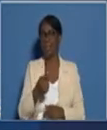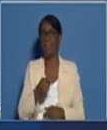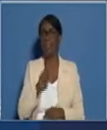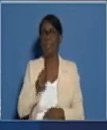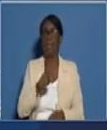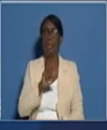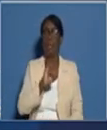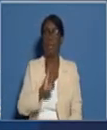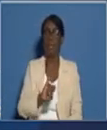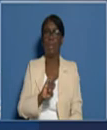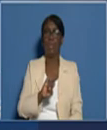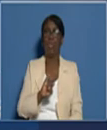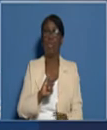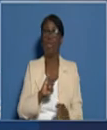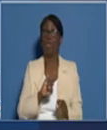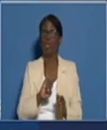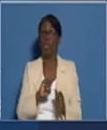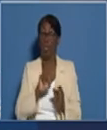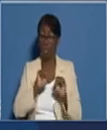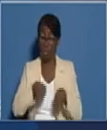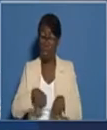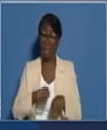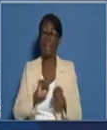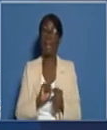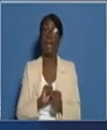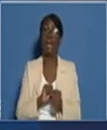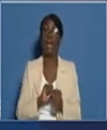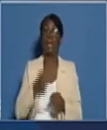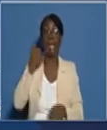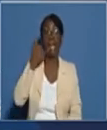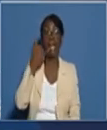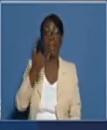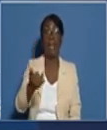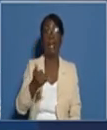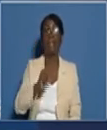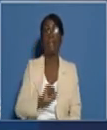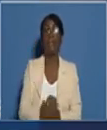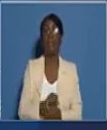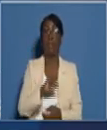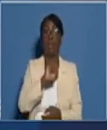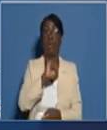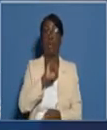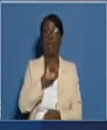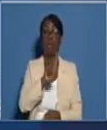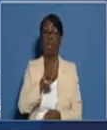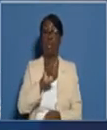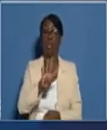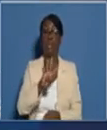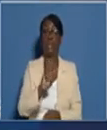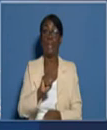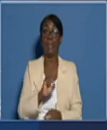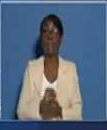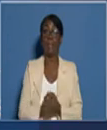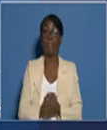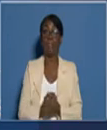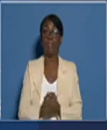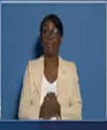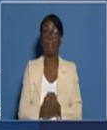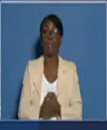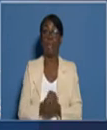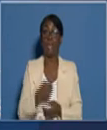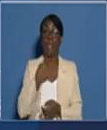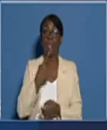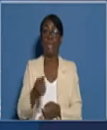140 mediante la cual la ciudadanía puede hacer su llamada y un call center va a estar dándole respuesta. Viceministro, siguen llegando